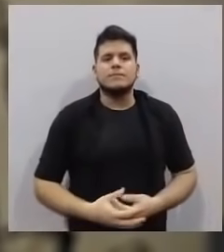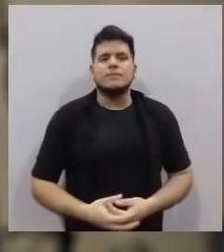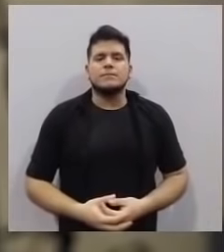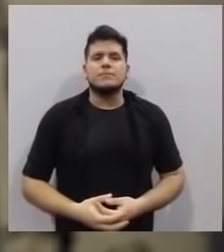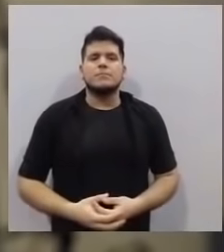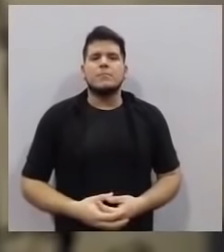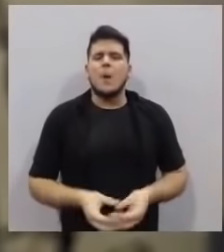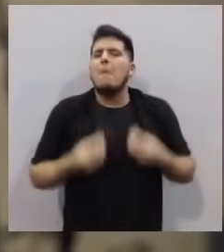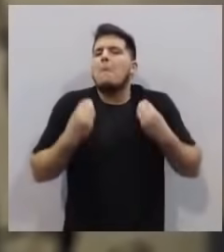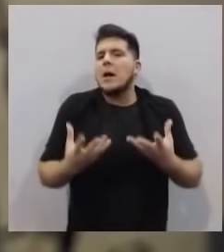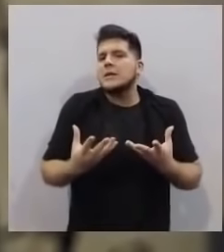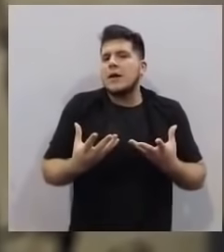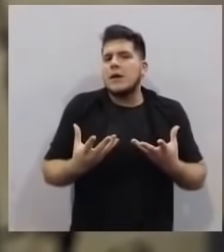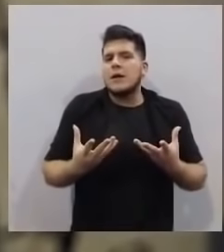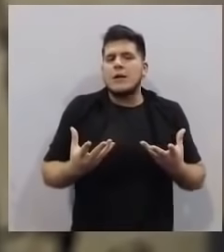qué sucede